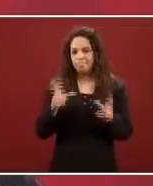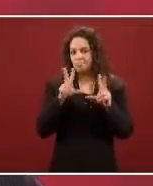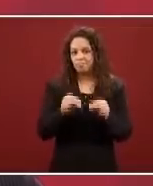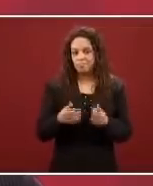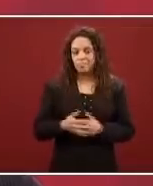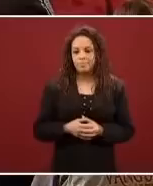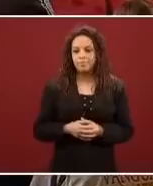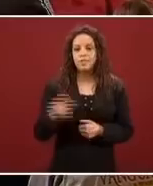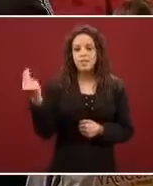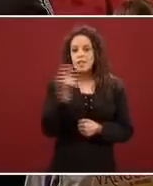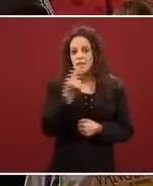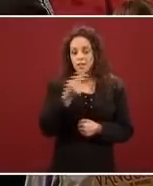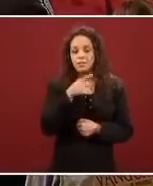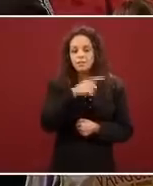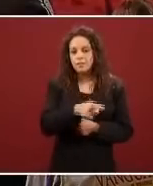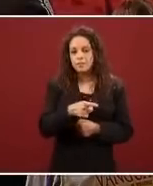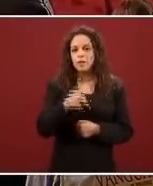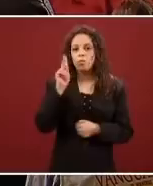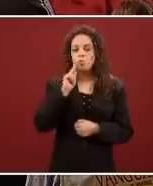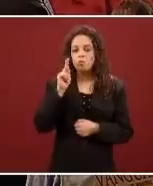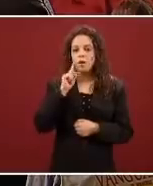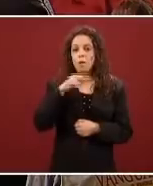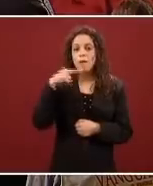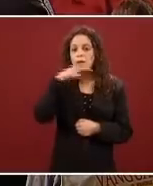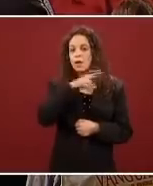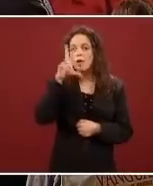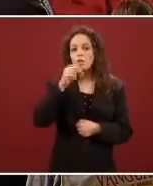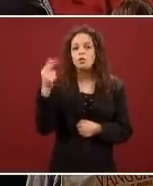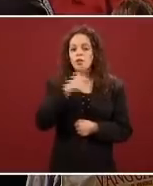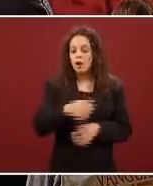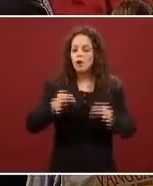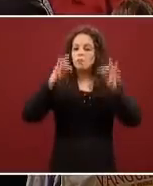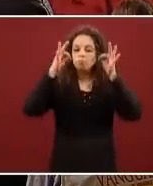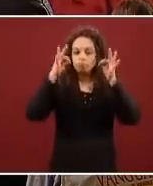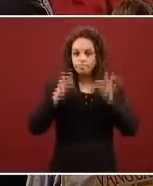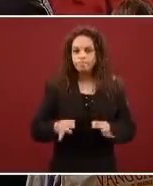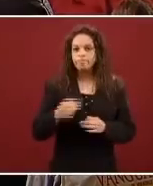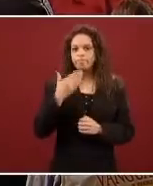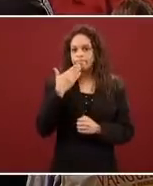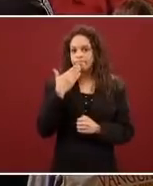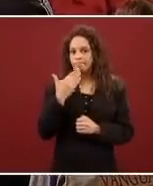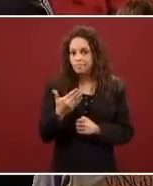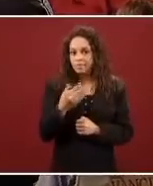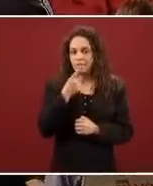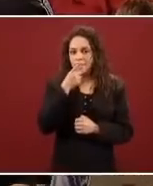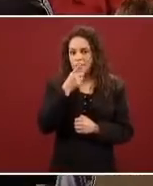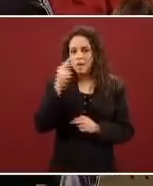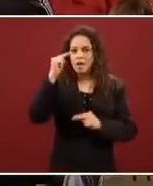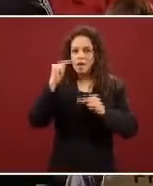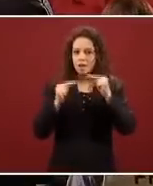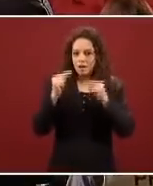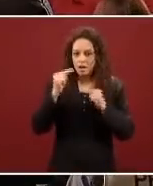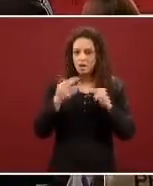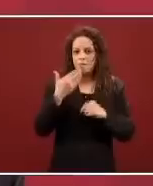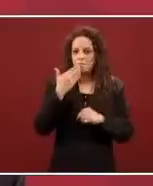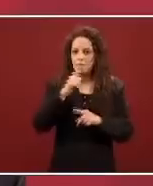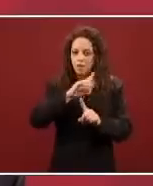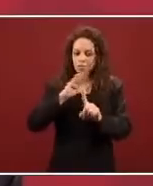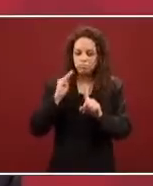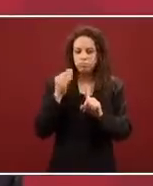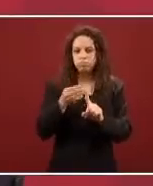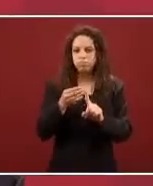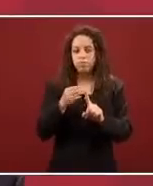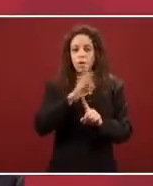necesitamos pruebas confirmatorias, no rápidas, sino pruebas confirmatorias, que tengan además un nivel de especificidad que nos